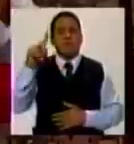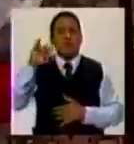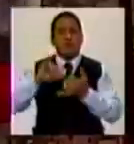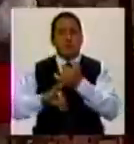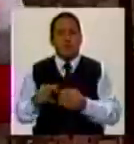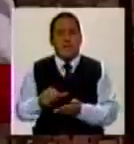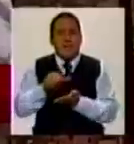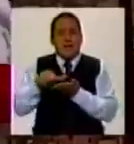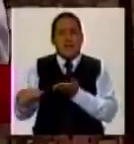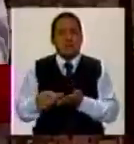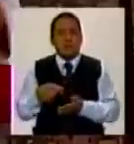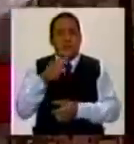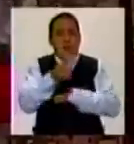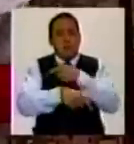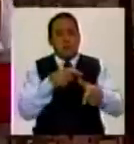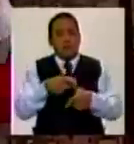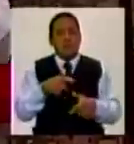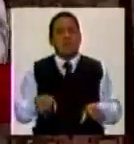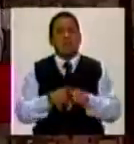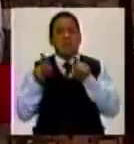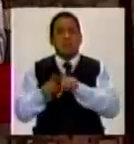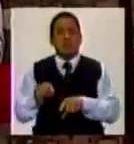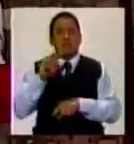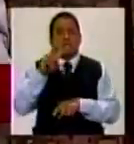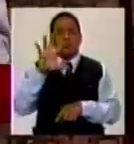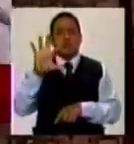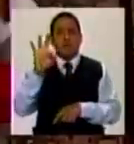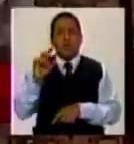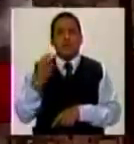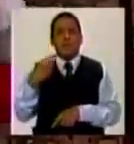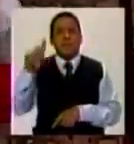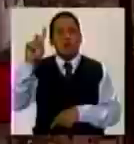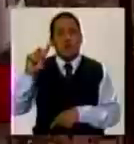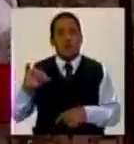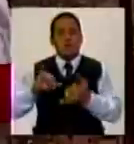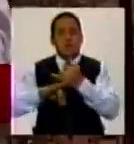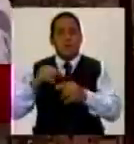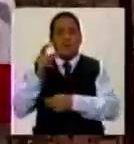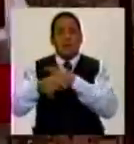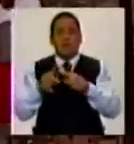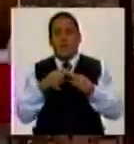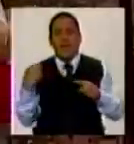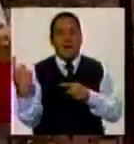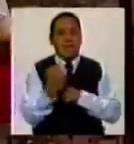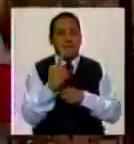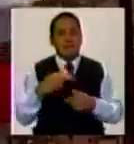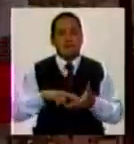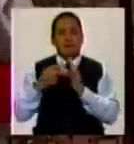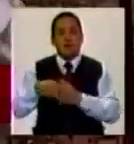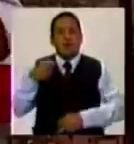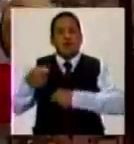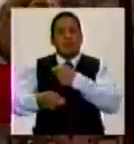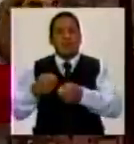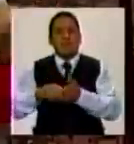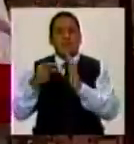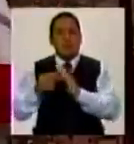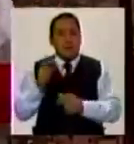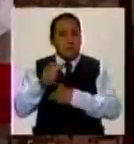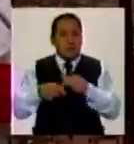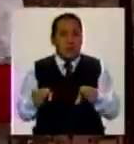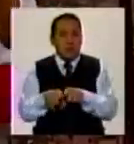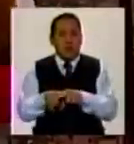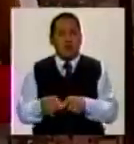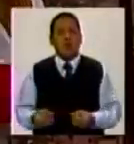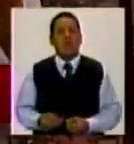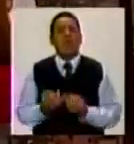en costos para los contribuyentes y 250 millones de soles en costo para los ciudadanos. Los contribuyentes son los ciudadanos al final.